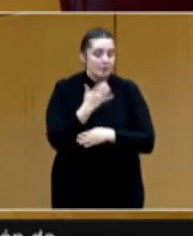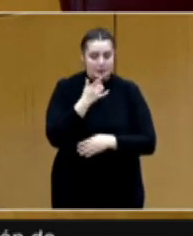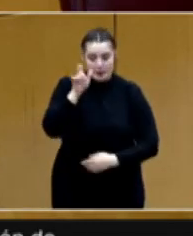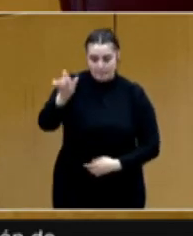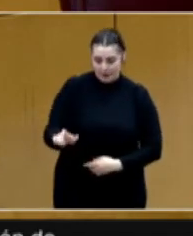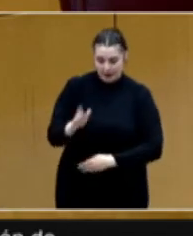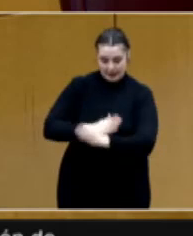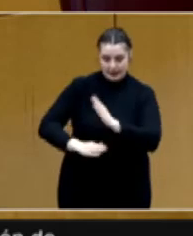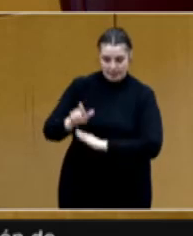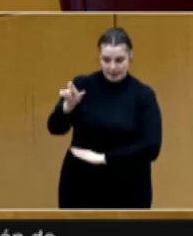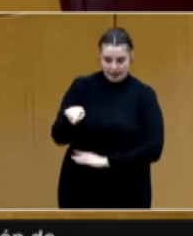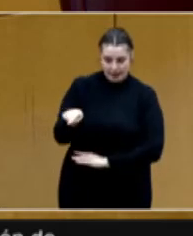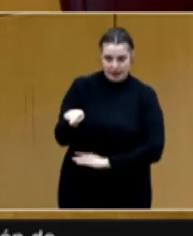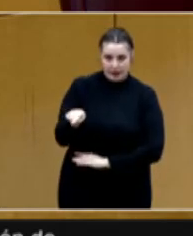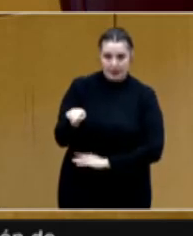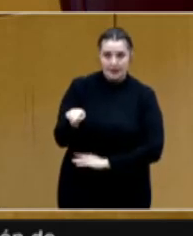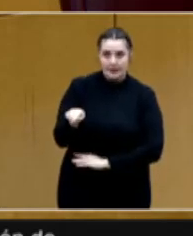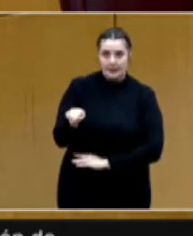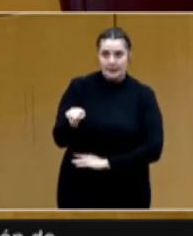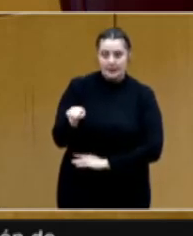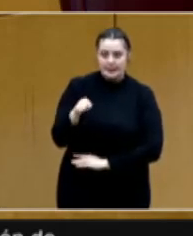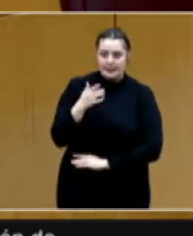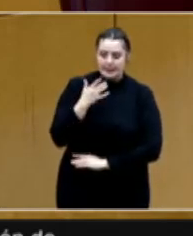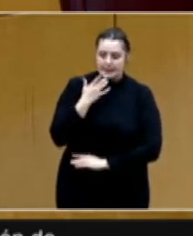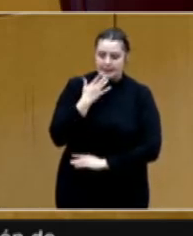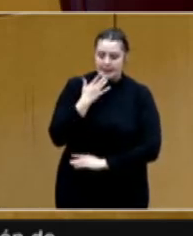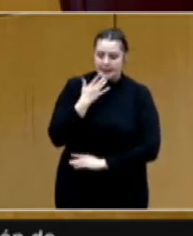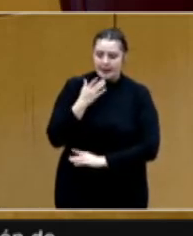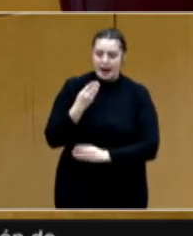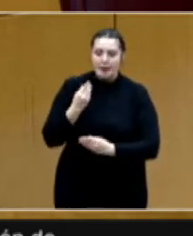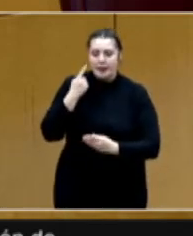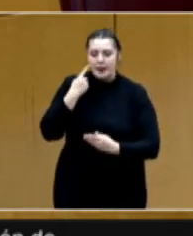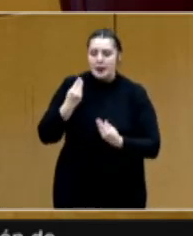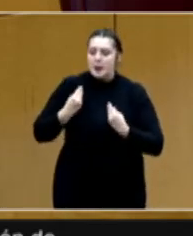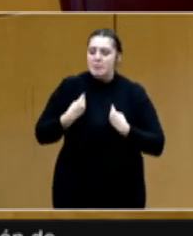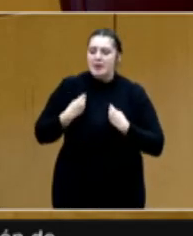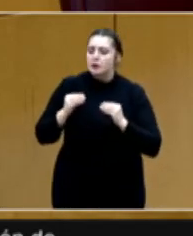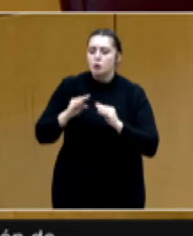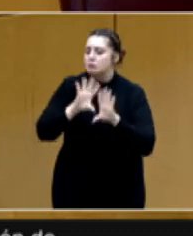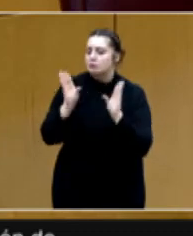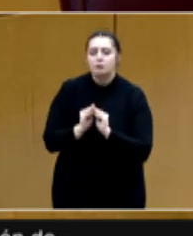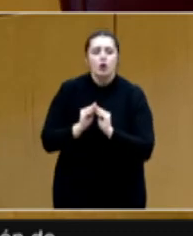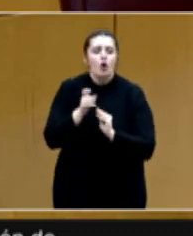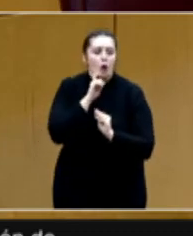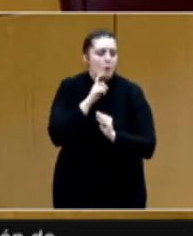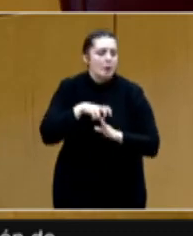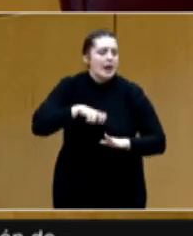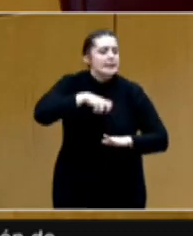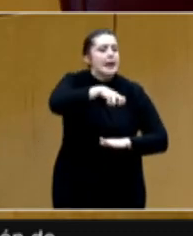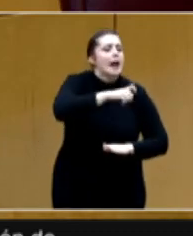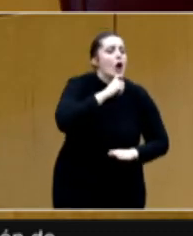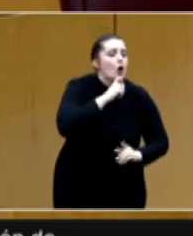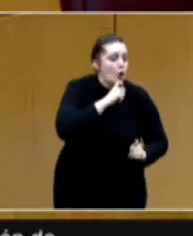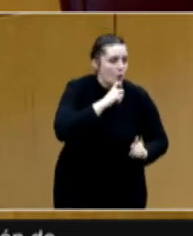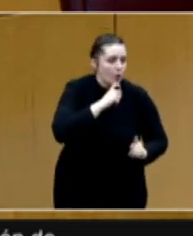persona con discapacidad si resumimos su vida en Cómo va subiendo una escalera la fundación en